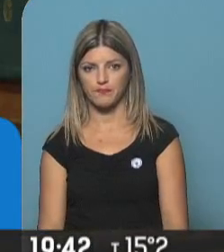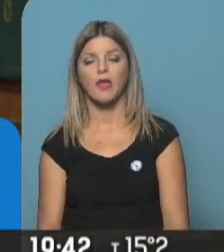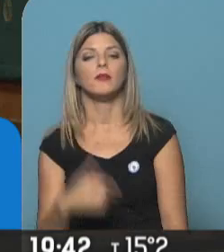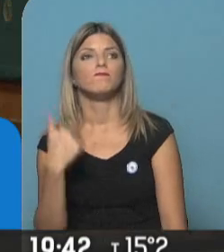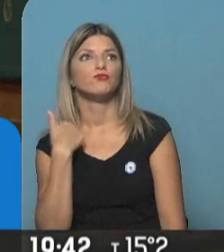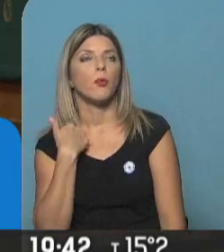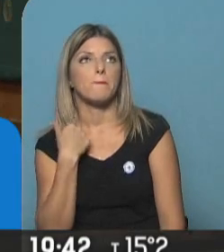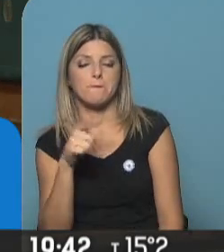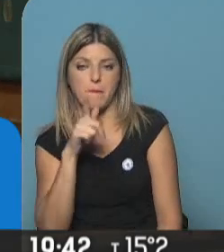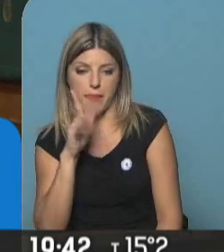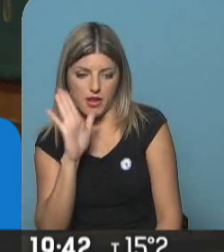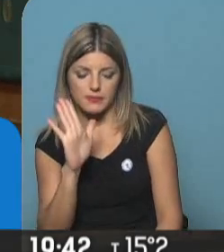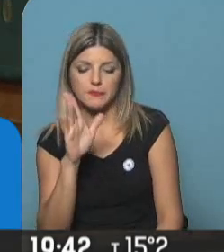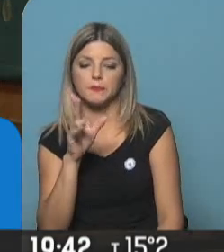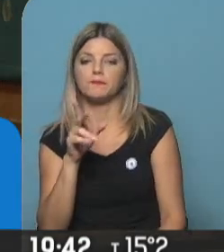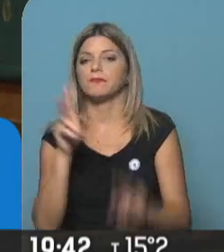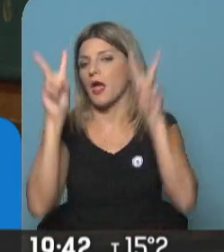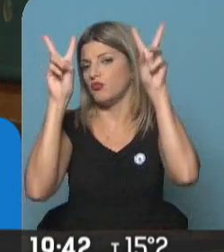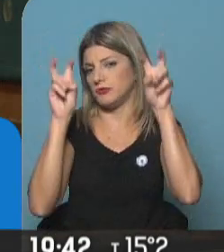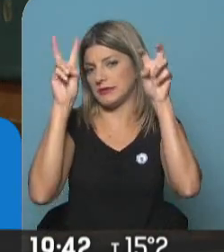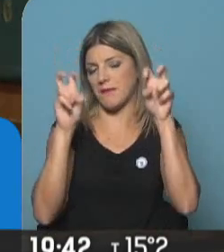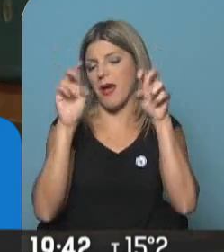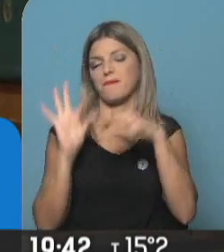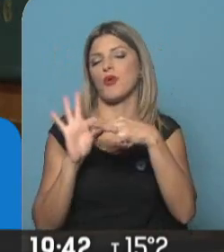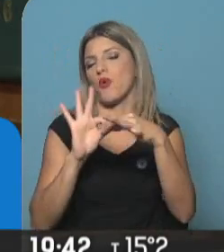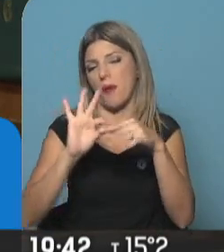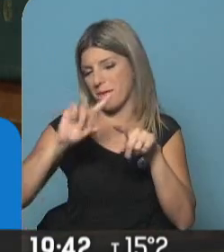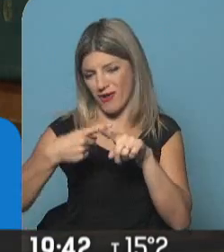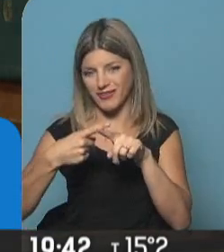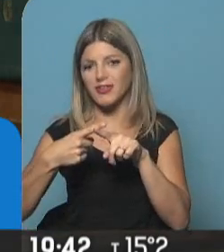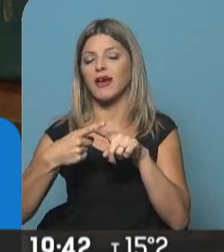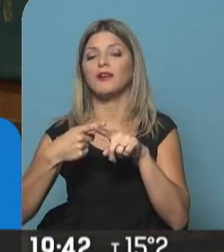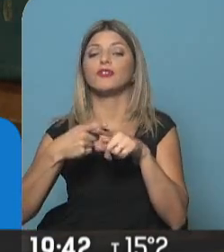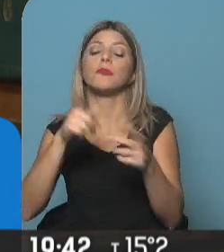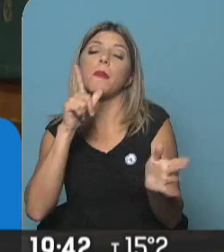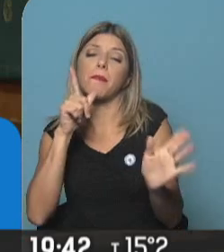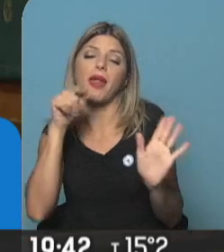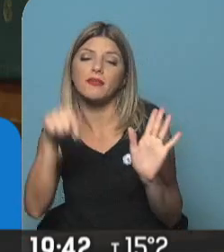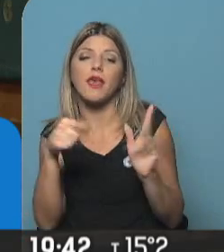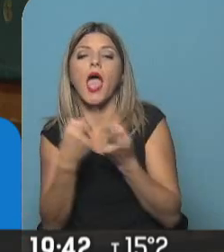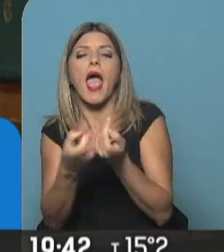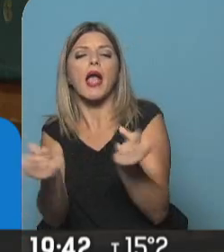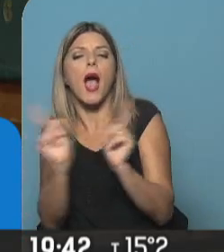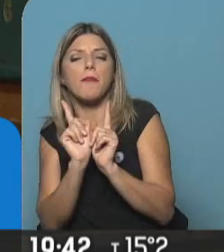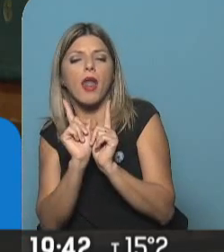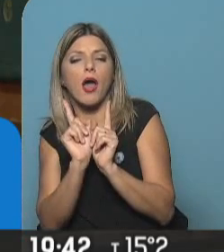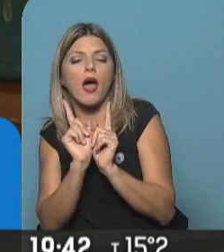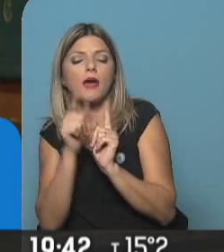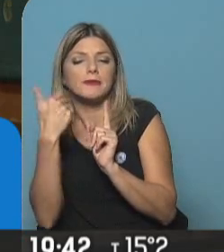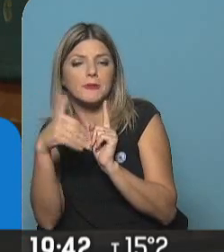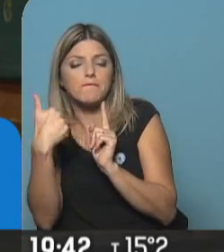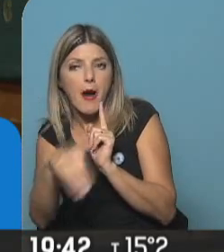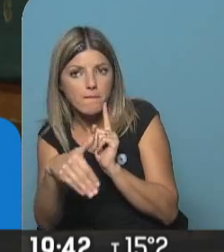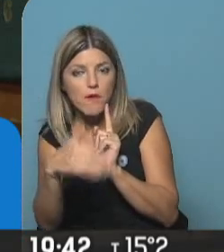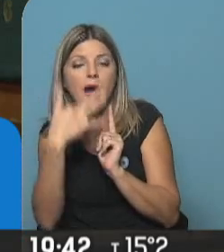que tiene trascendencia política, creo que se va a abocar mucho antes, y estimamos